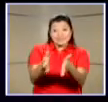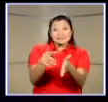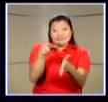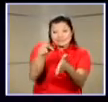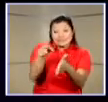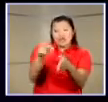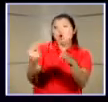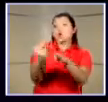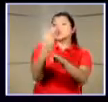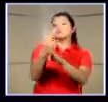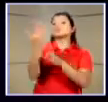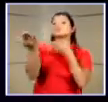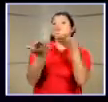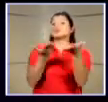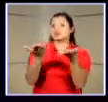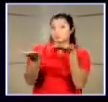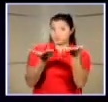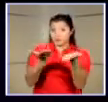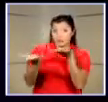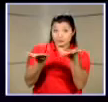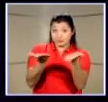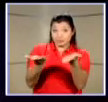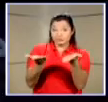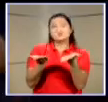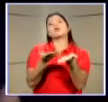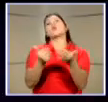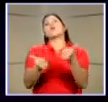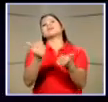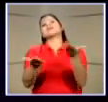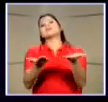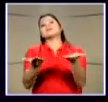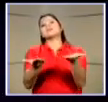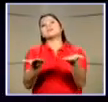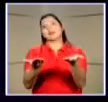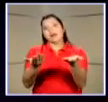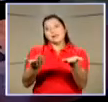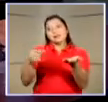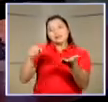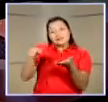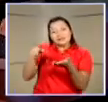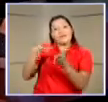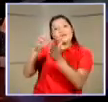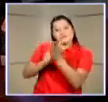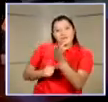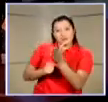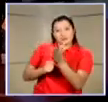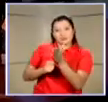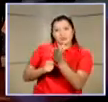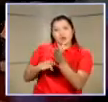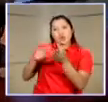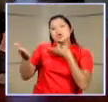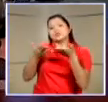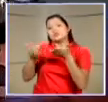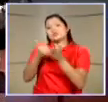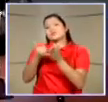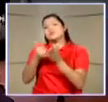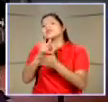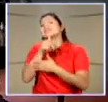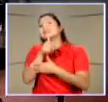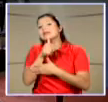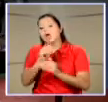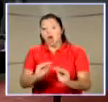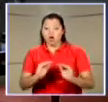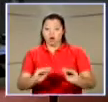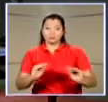de los servicios, que se van a quedar sin financiamiento, que los ocupan. Los débiles de los más débiles, los chiquitos y las chiquitas de